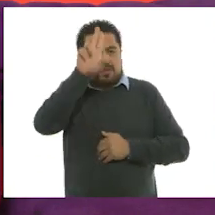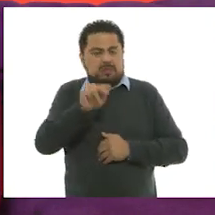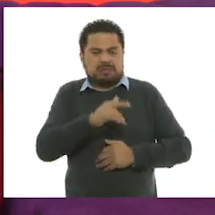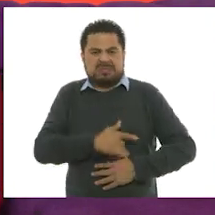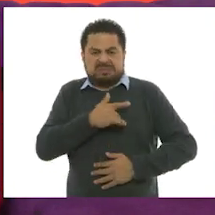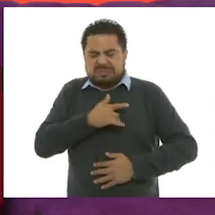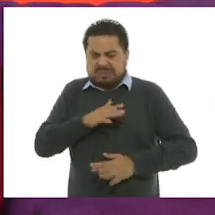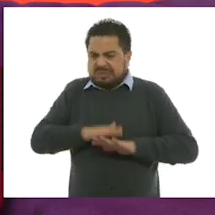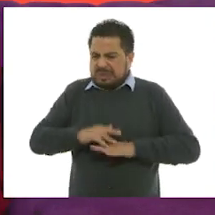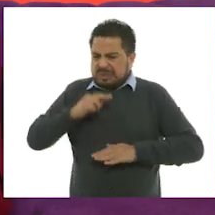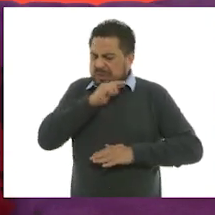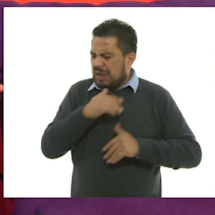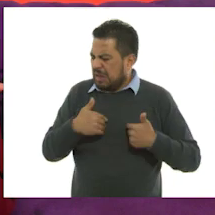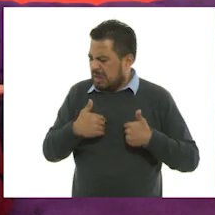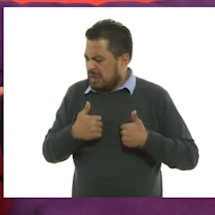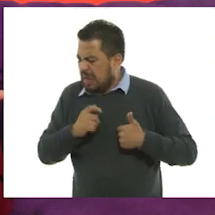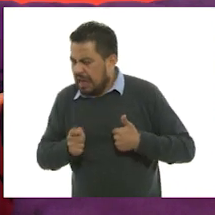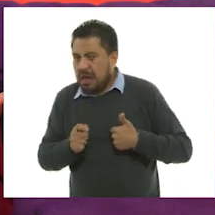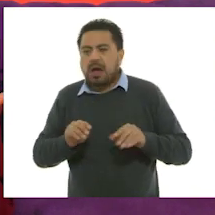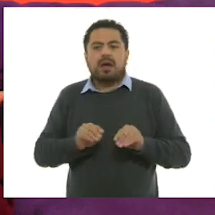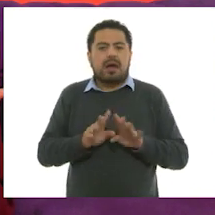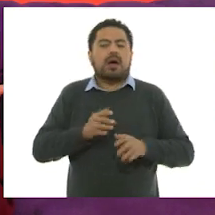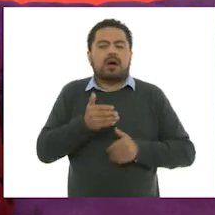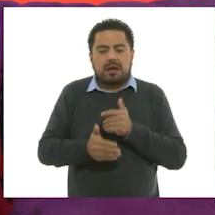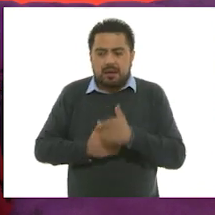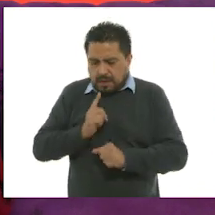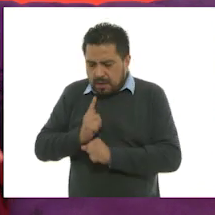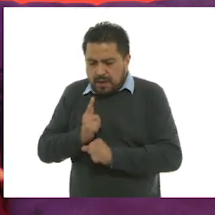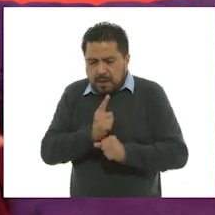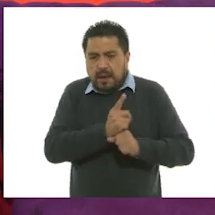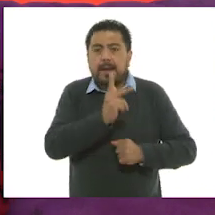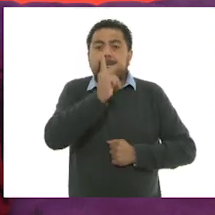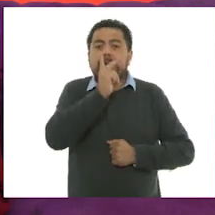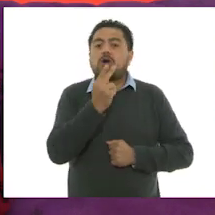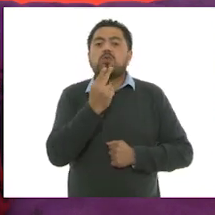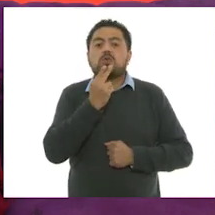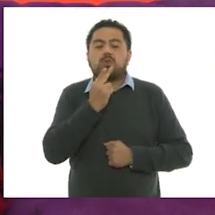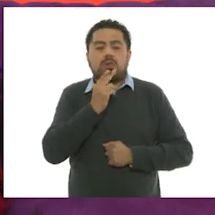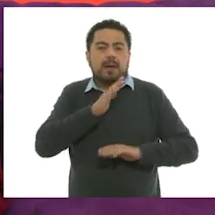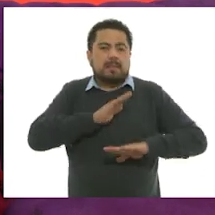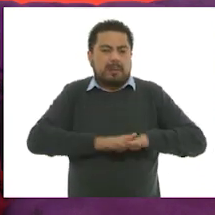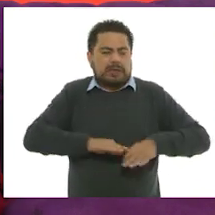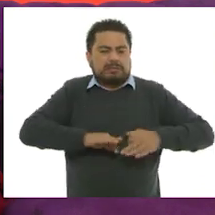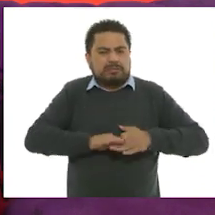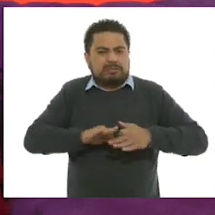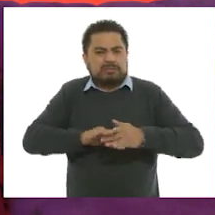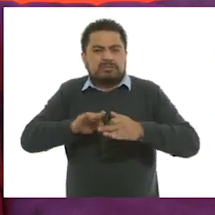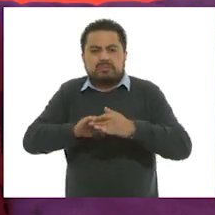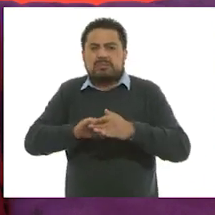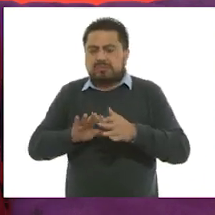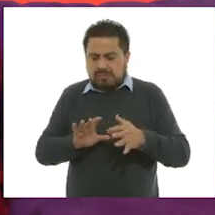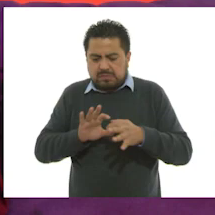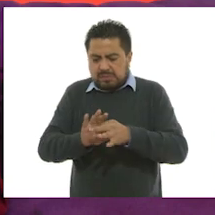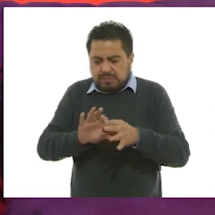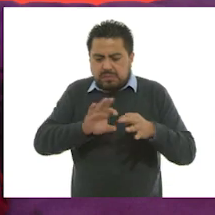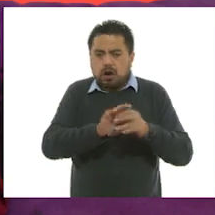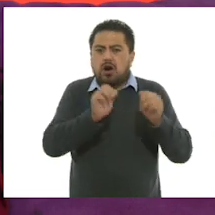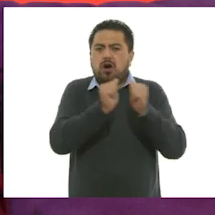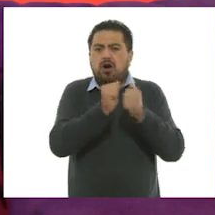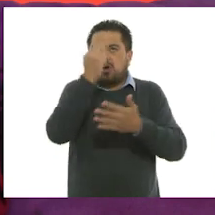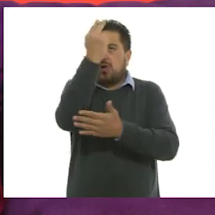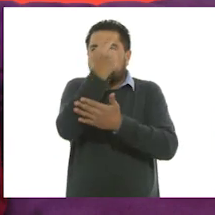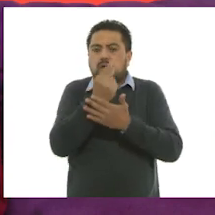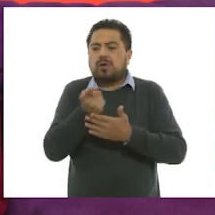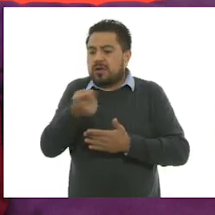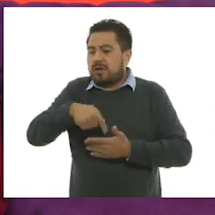sentido inmediatamente. Claro que conforme van viendo palabras que se utilizan de manera recurrente y las van asociando con dibujos, pues